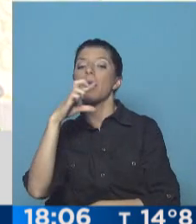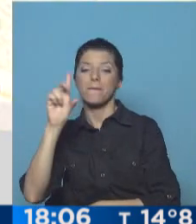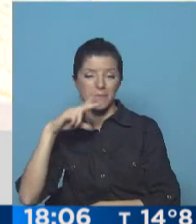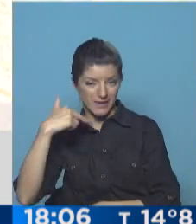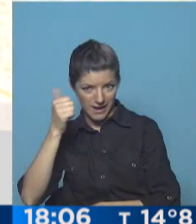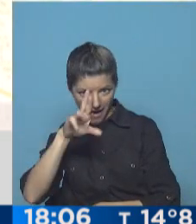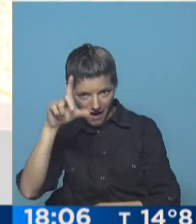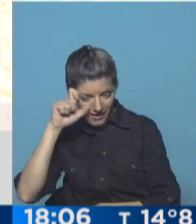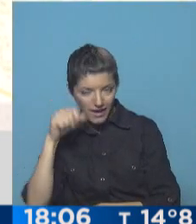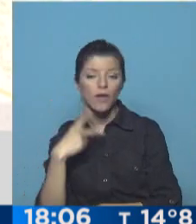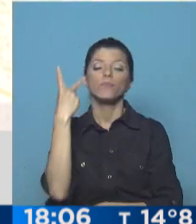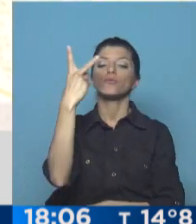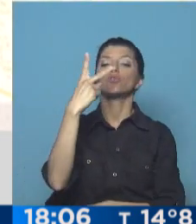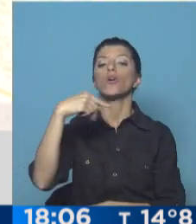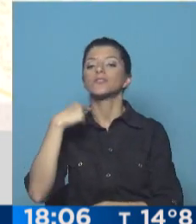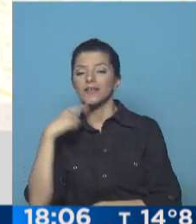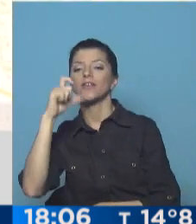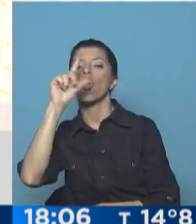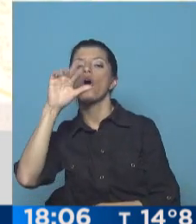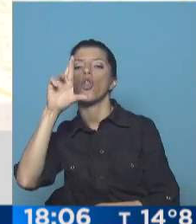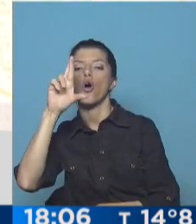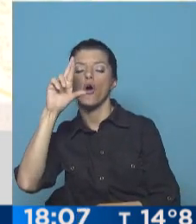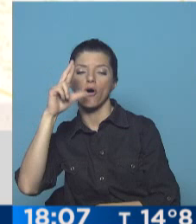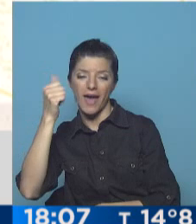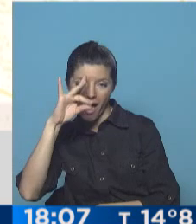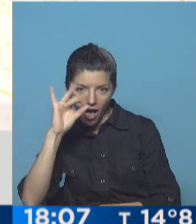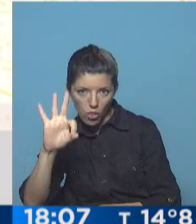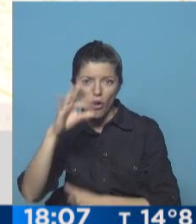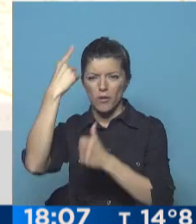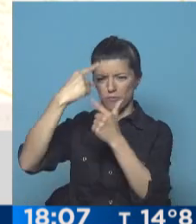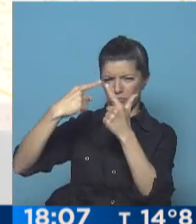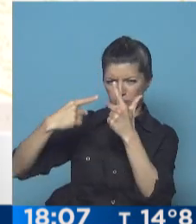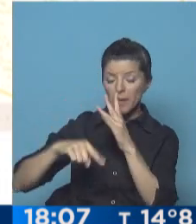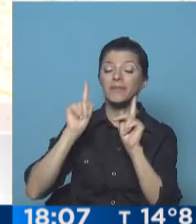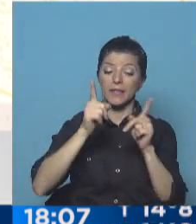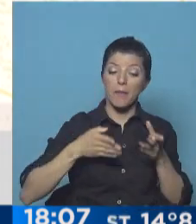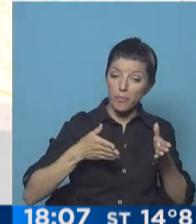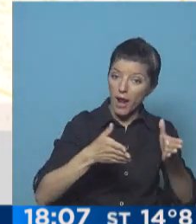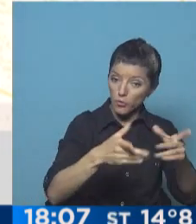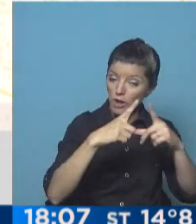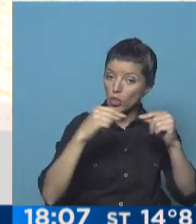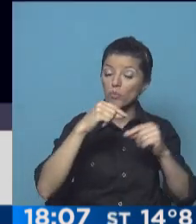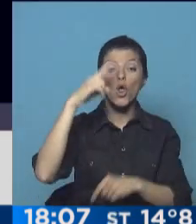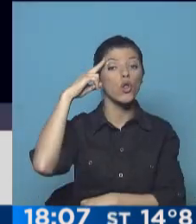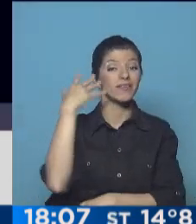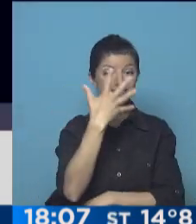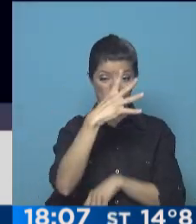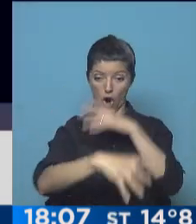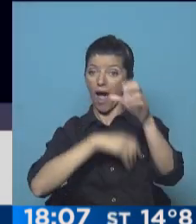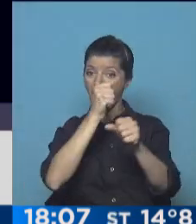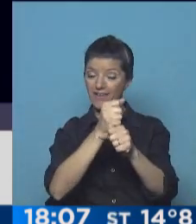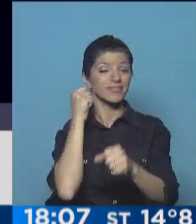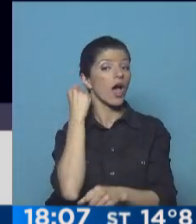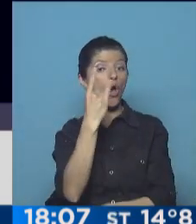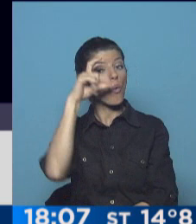El Colorado y Villafañe. Y por la ruta número 95 hasta Güemes, San